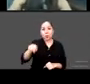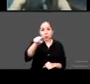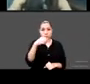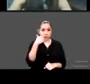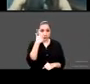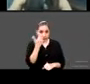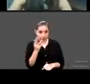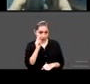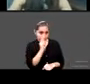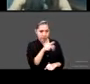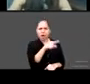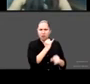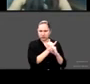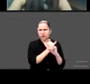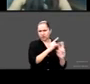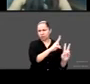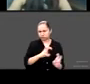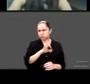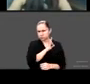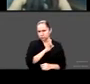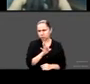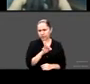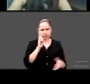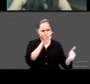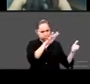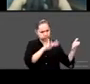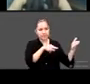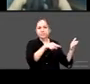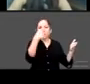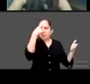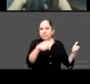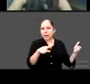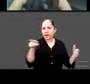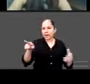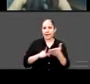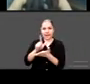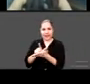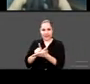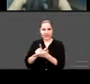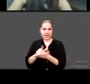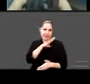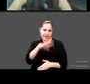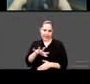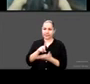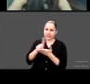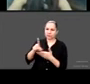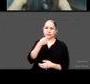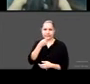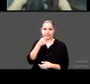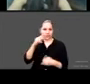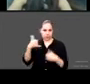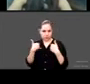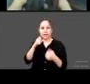establece la adecuación a la Ley General de Niñas y Niños Adolescentes y al Código Civil Federal, pero que esto implicaría también el